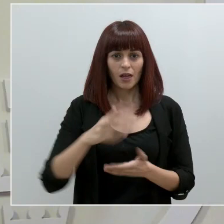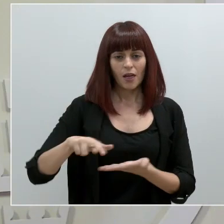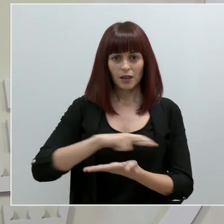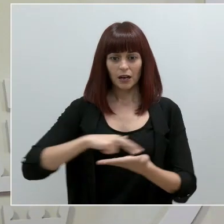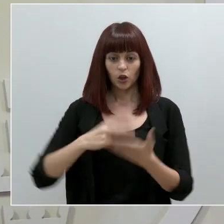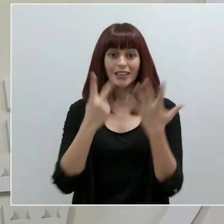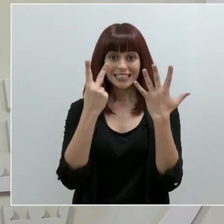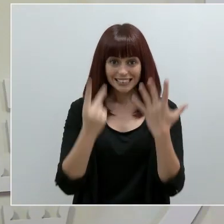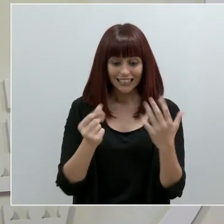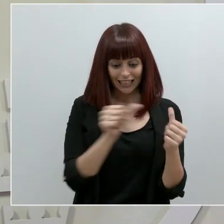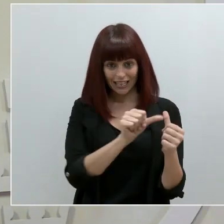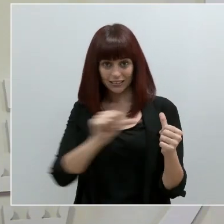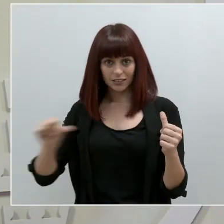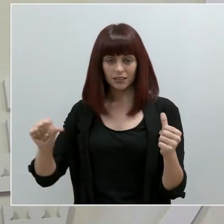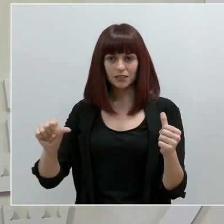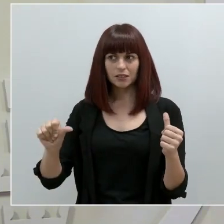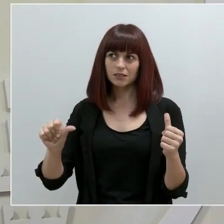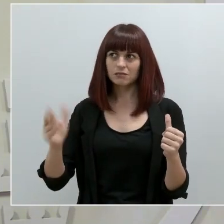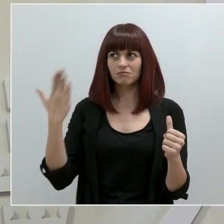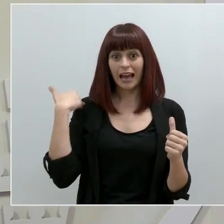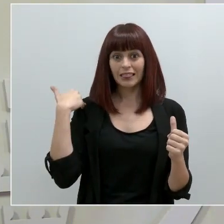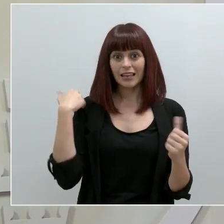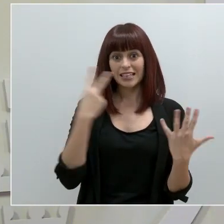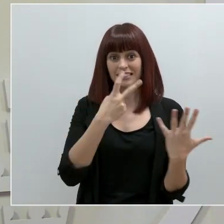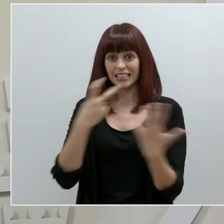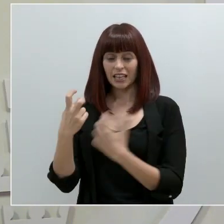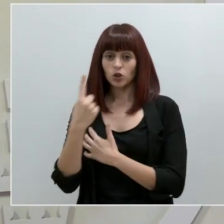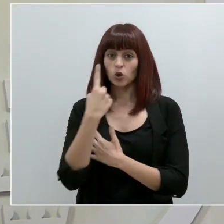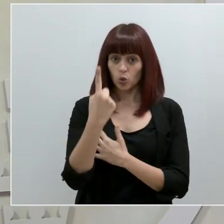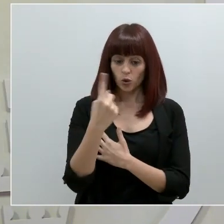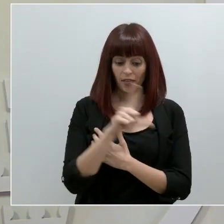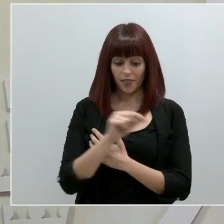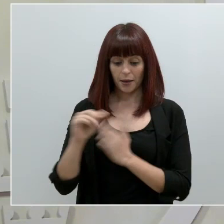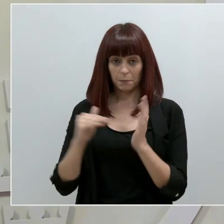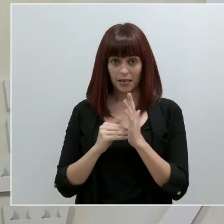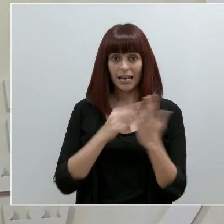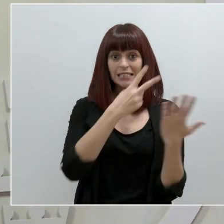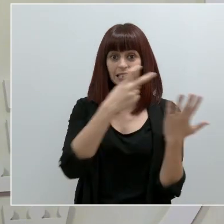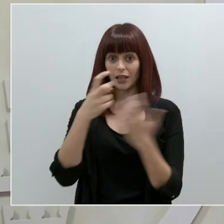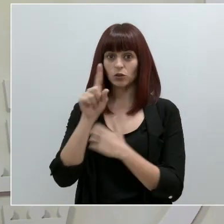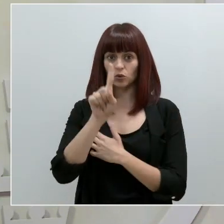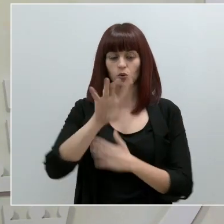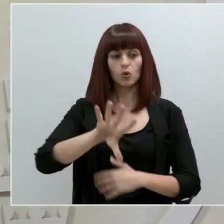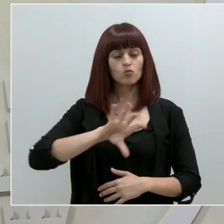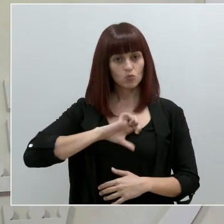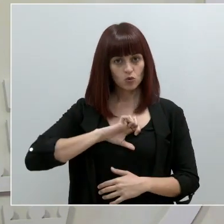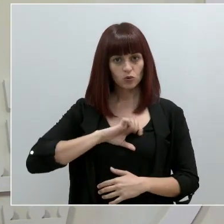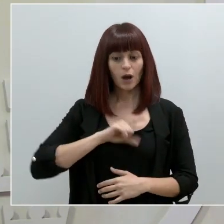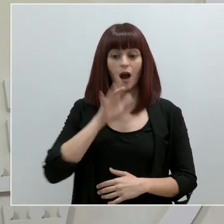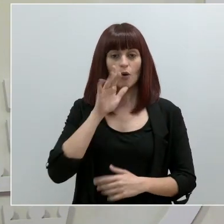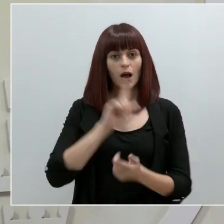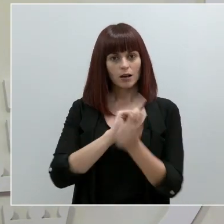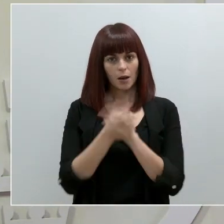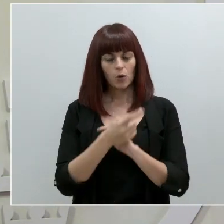7 días, pasando de una tasa de 701 casos por 100.000 habitantes en los últimos 7 días a una tasa